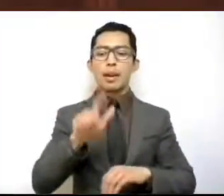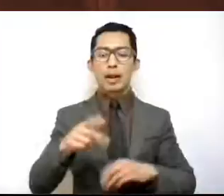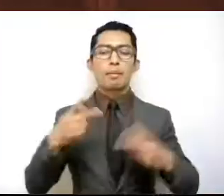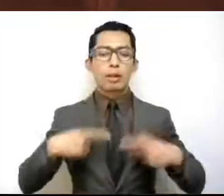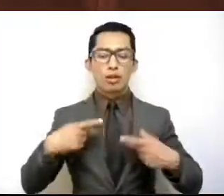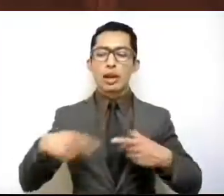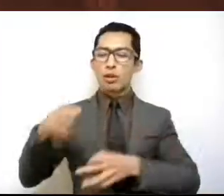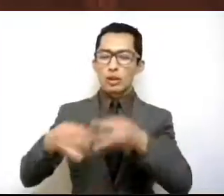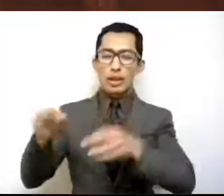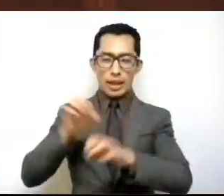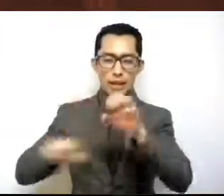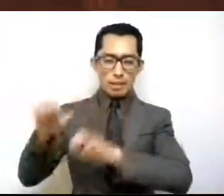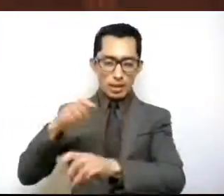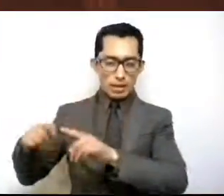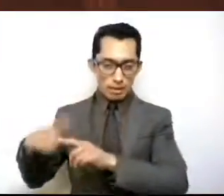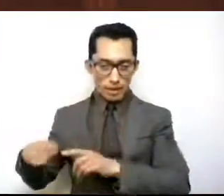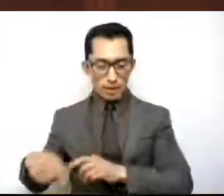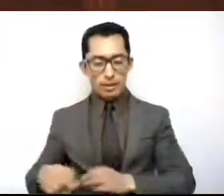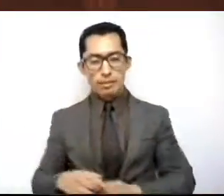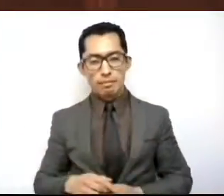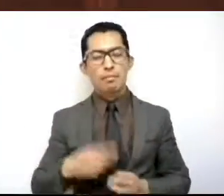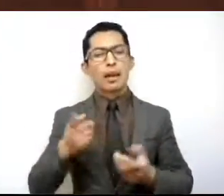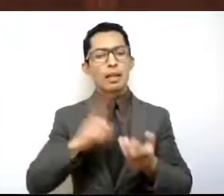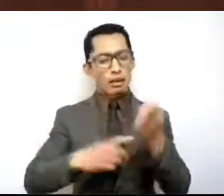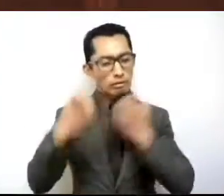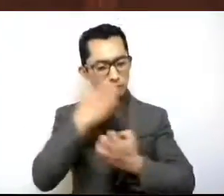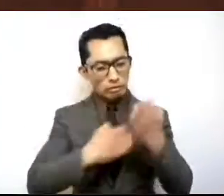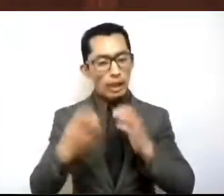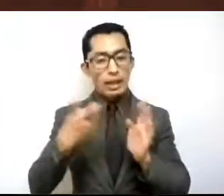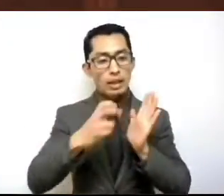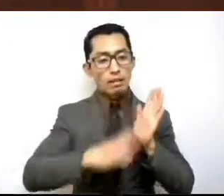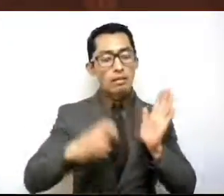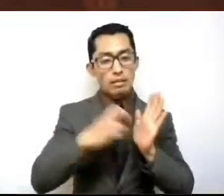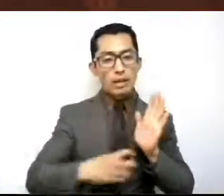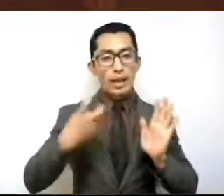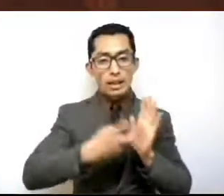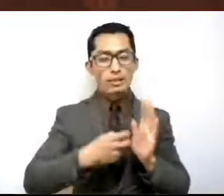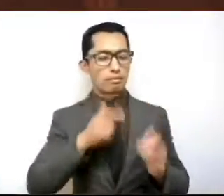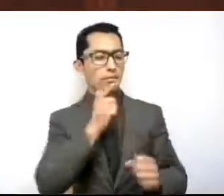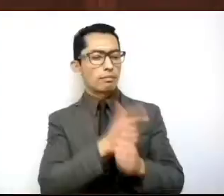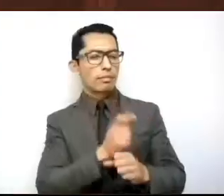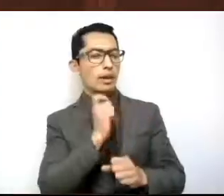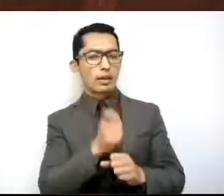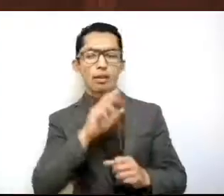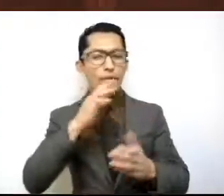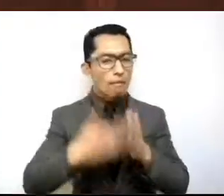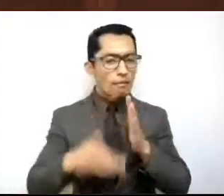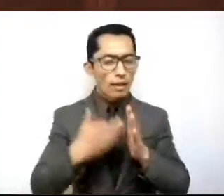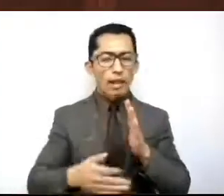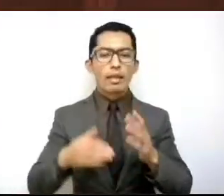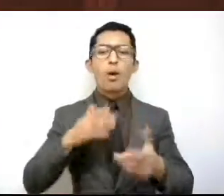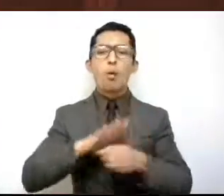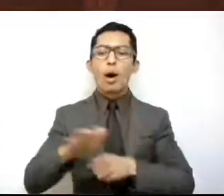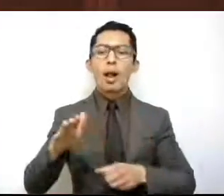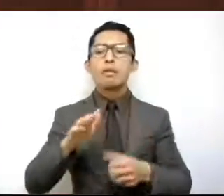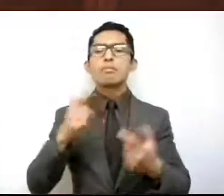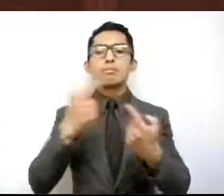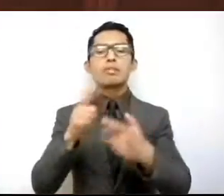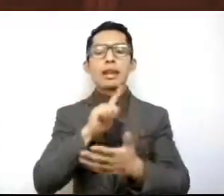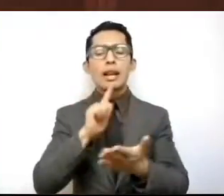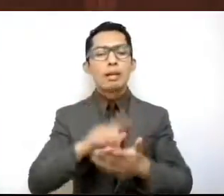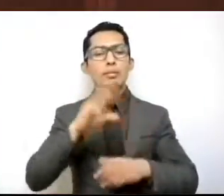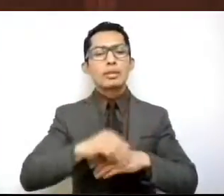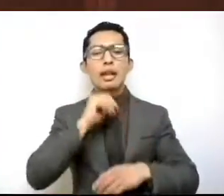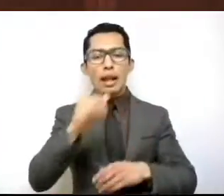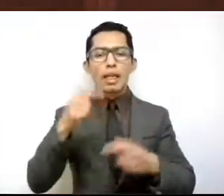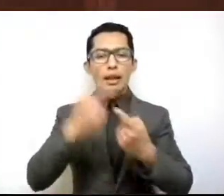jurídicas colectivas. Del análisis a la citada reforma, se observa que no contiene catálogo de delitos sobre los cuales podrá